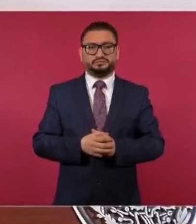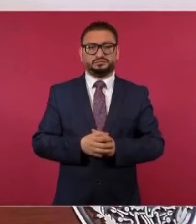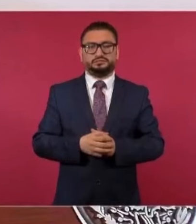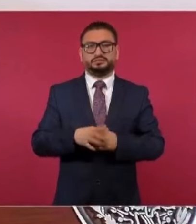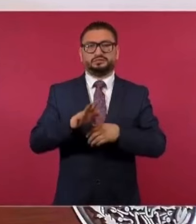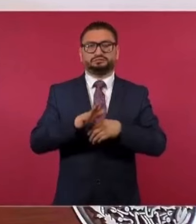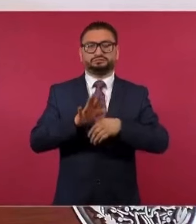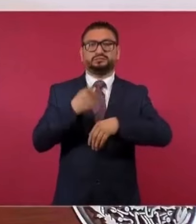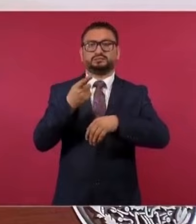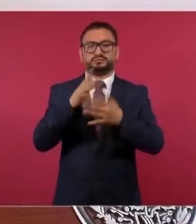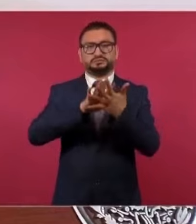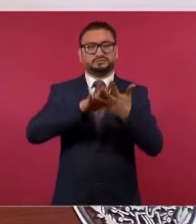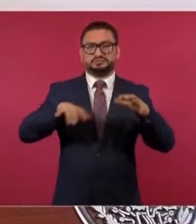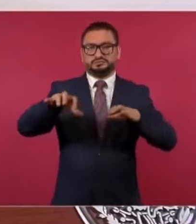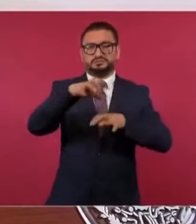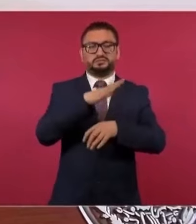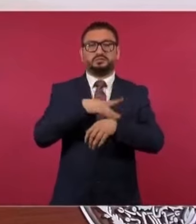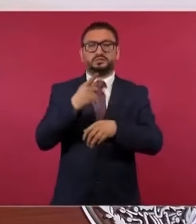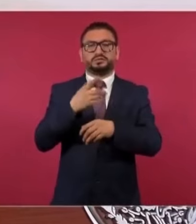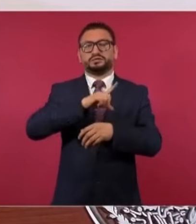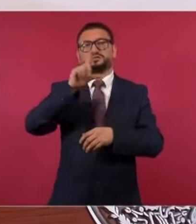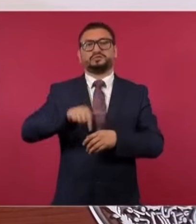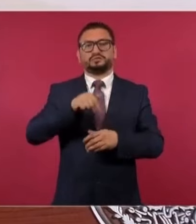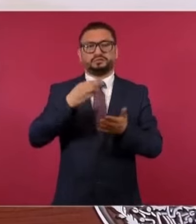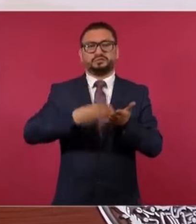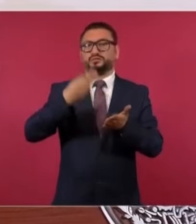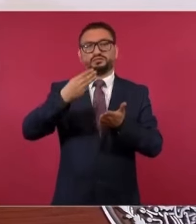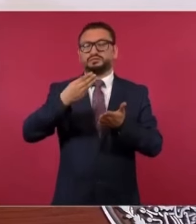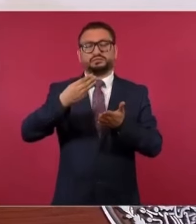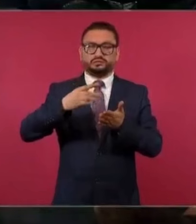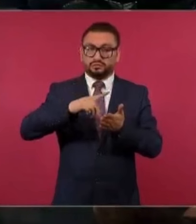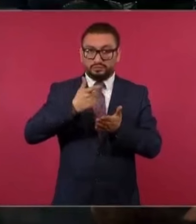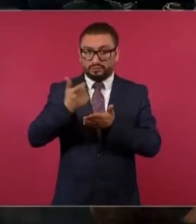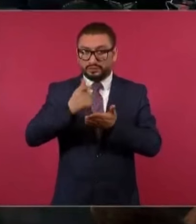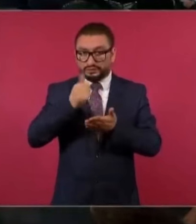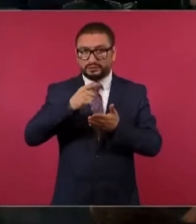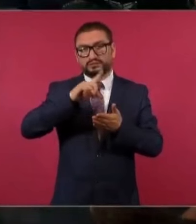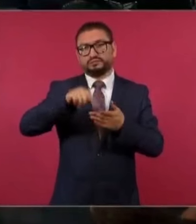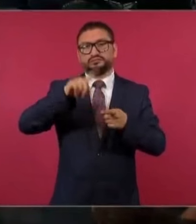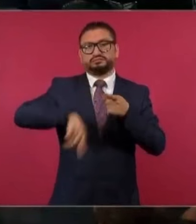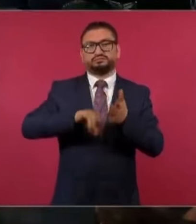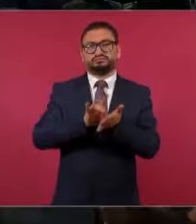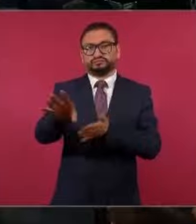de los reclusorios, porque si no ya después es destitución. Sí, inmediata.